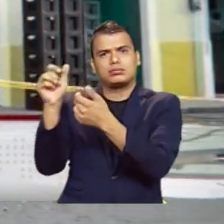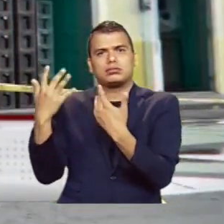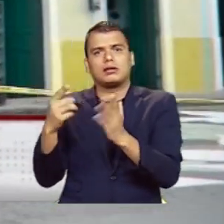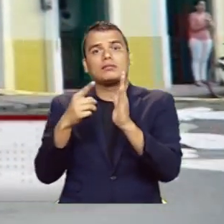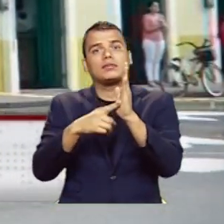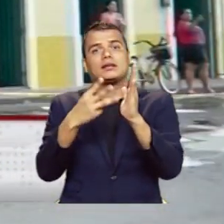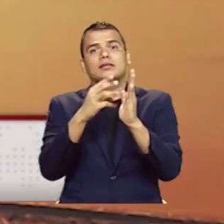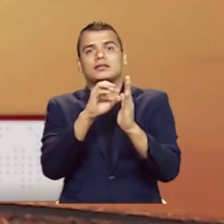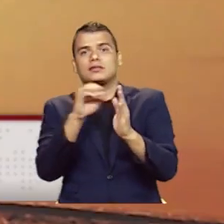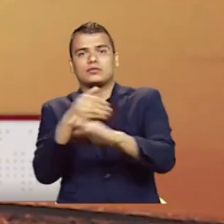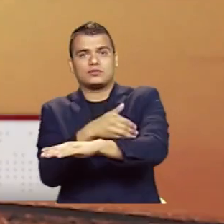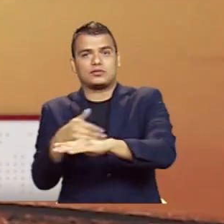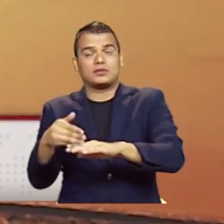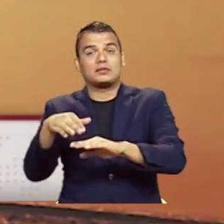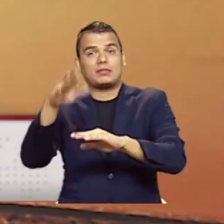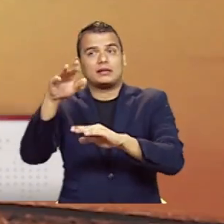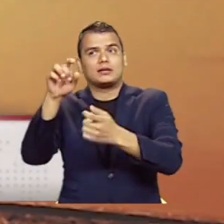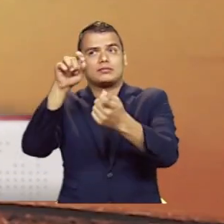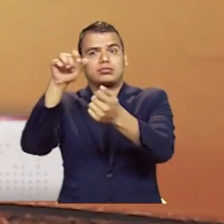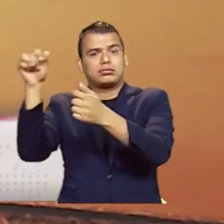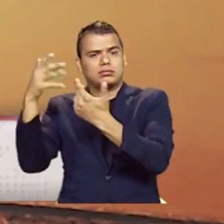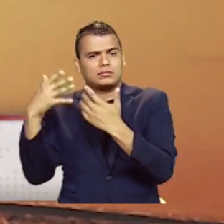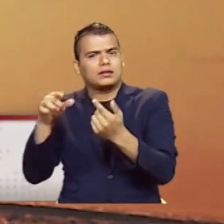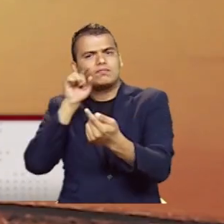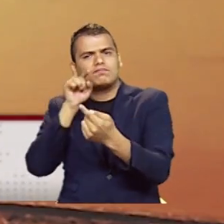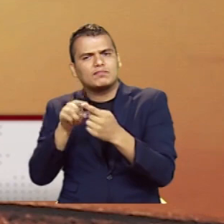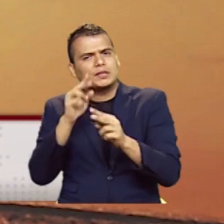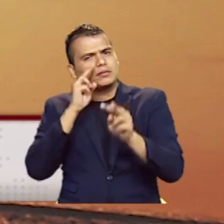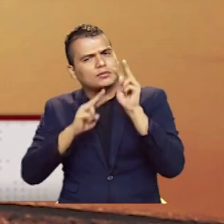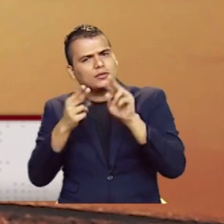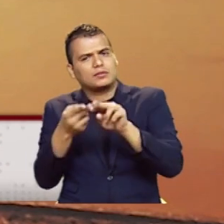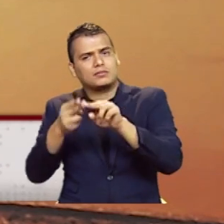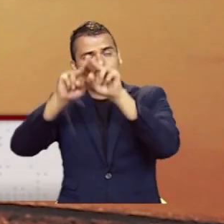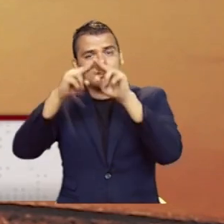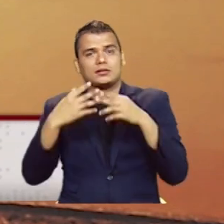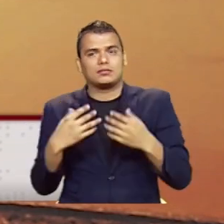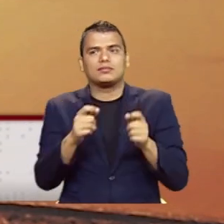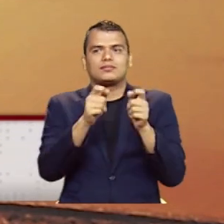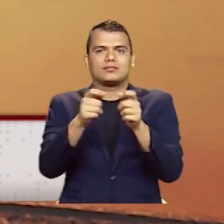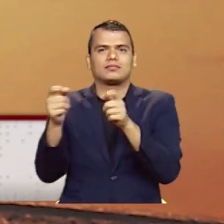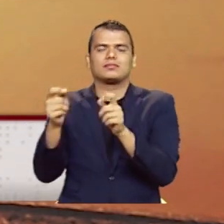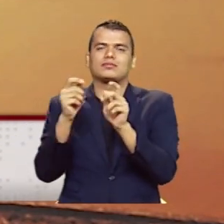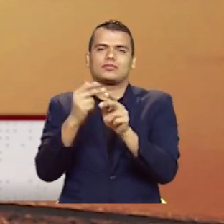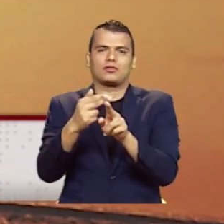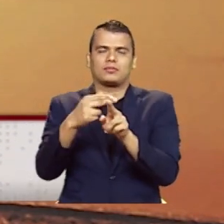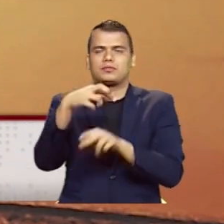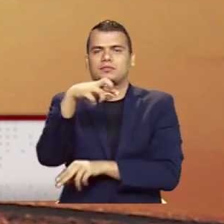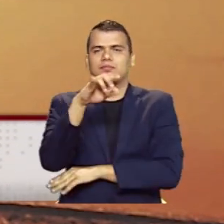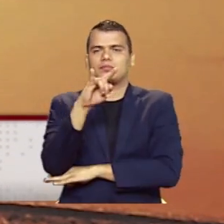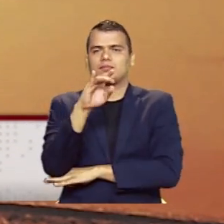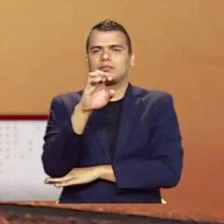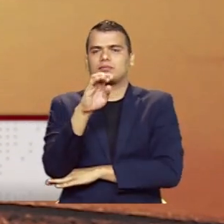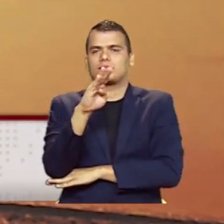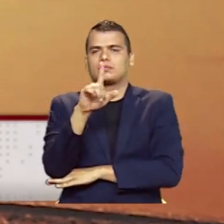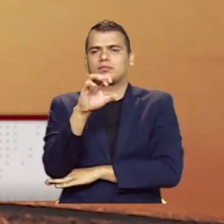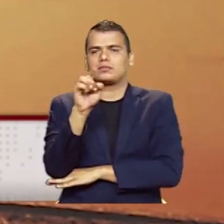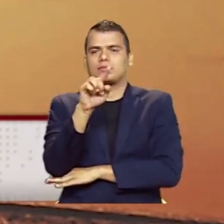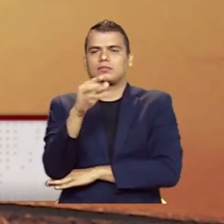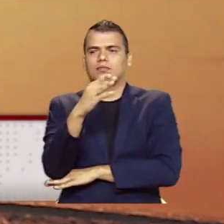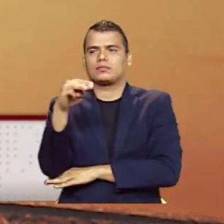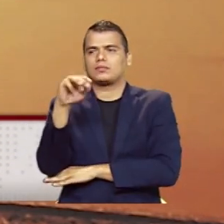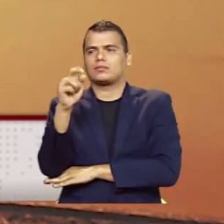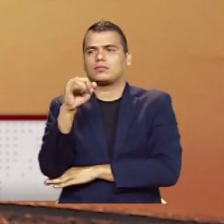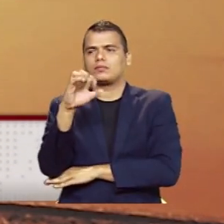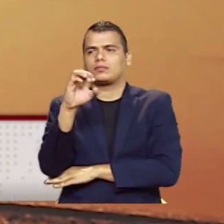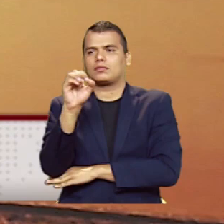Logramos tener dos municipios con esta distinción de Pueblos Mágicos: Roldanillo, que tiene un concepto de